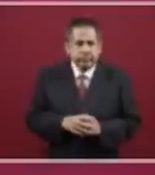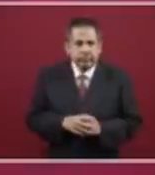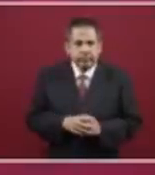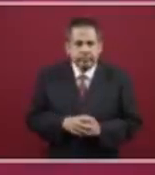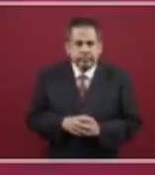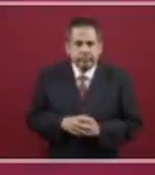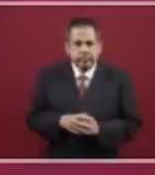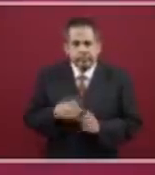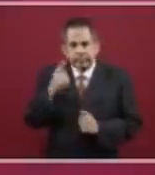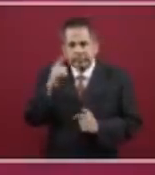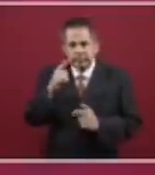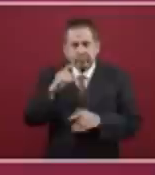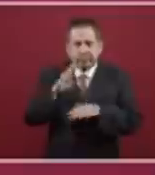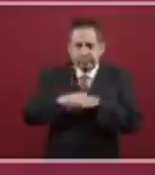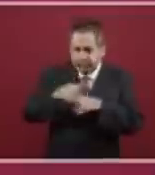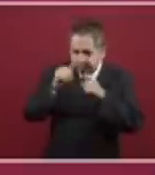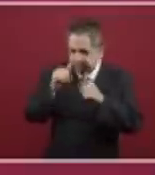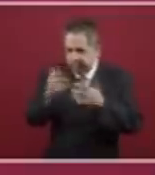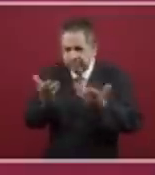lo más